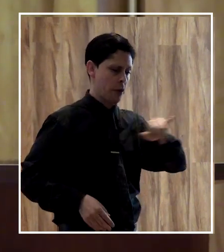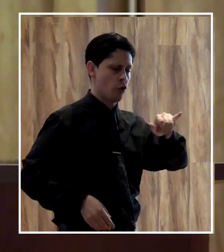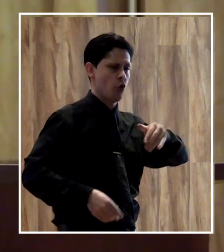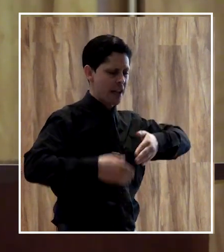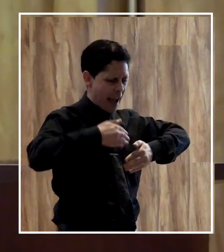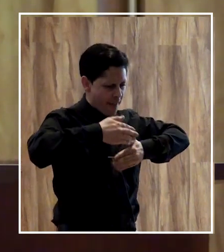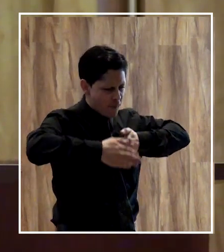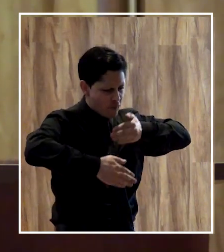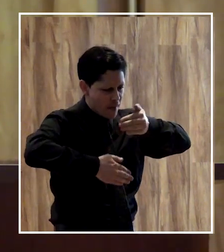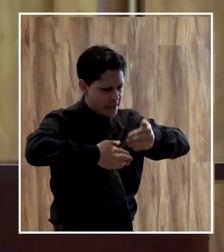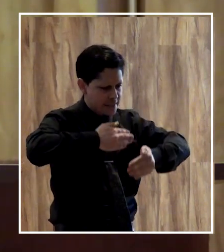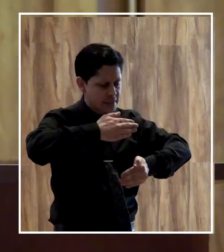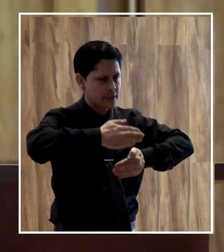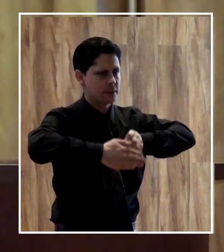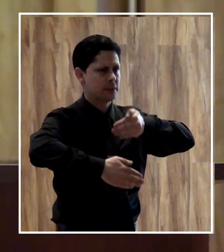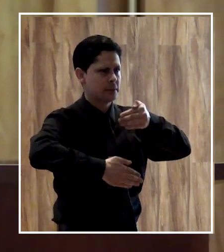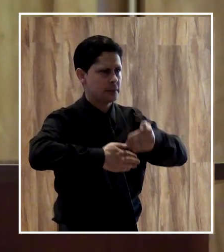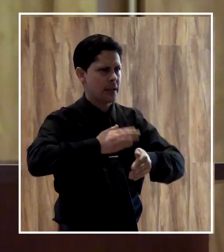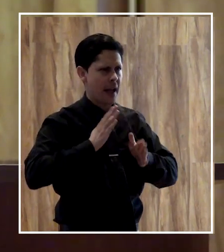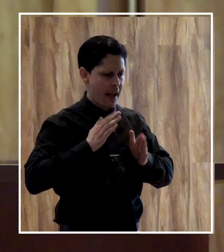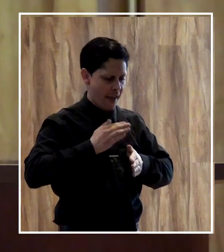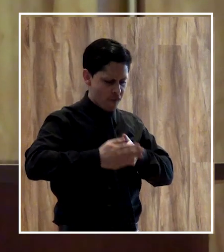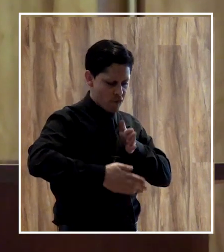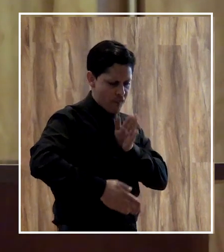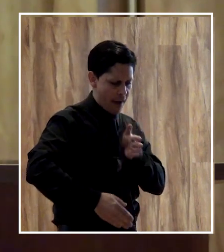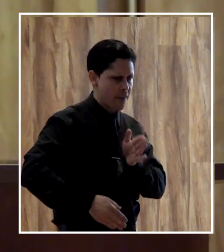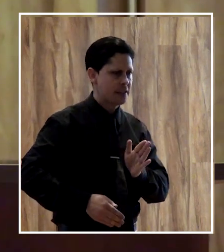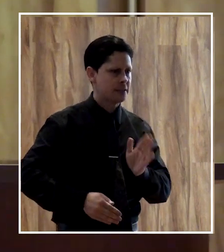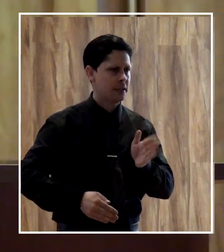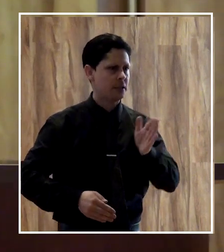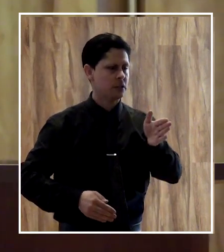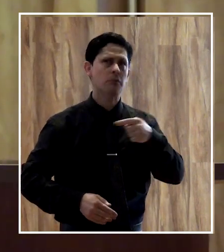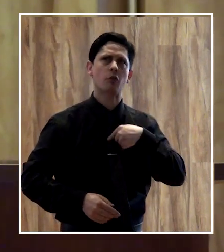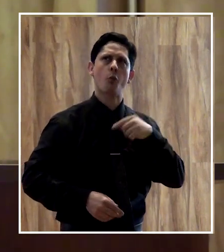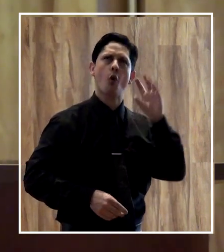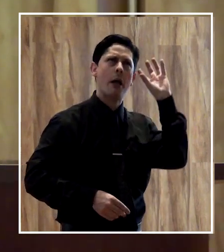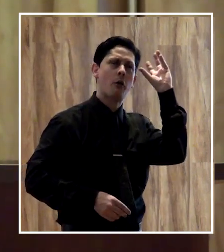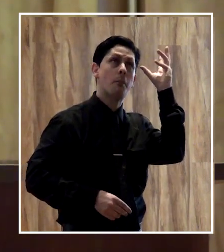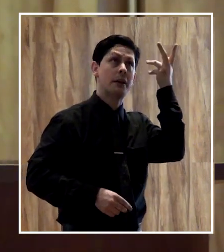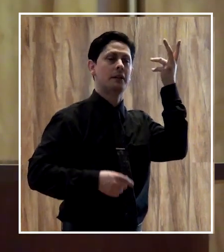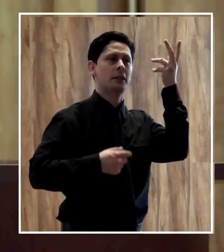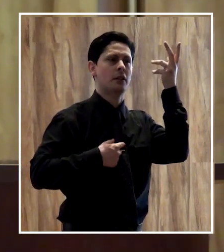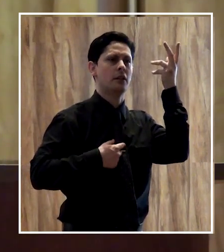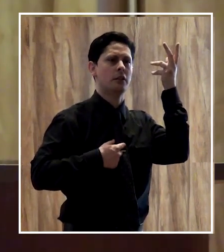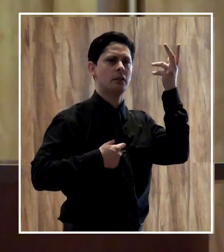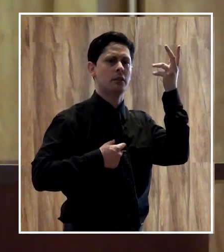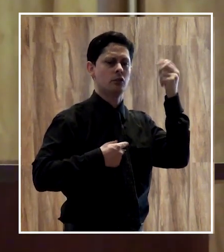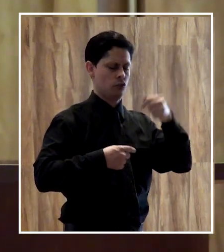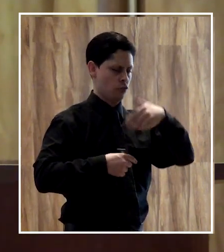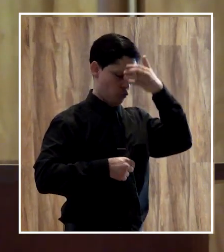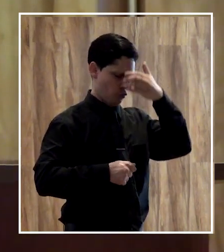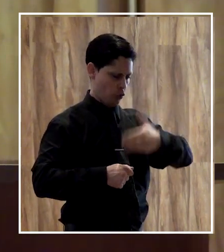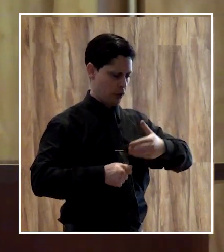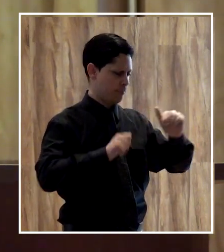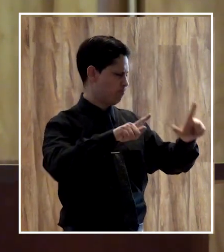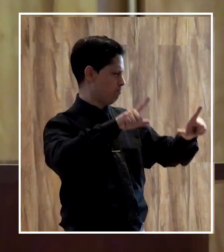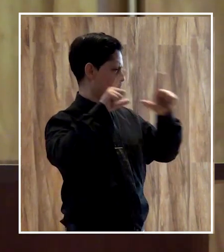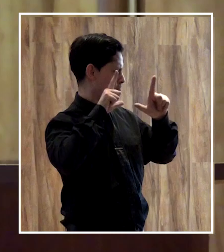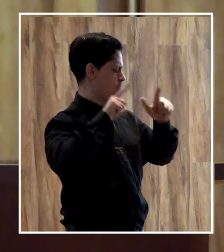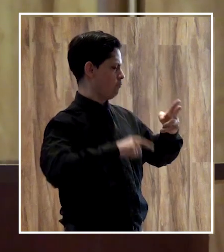Y avancé en esa formación. Y creo haberme convertido en un